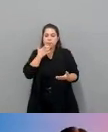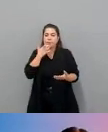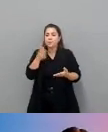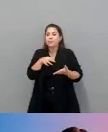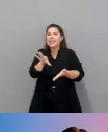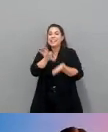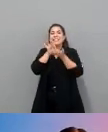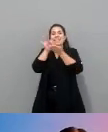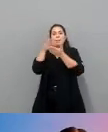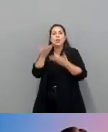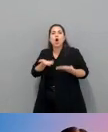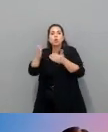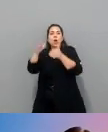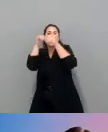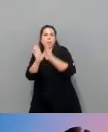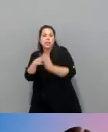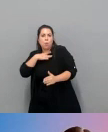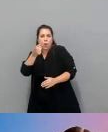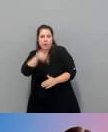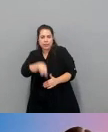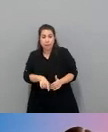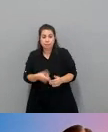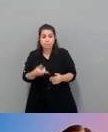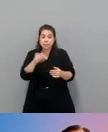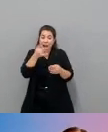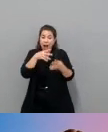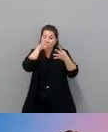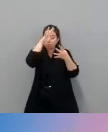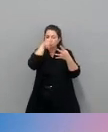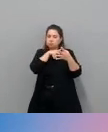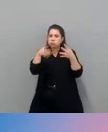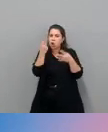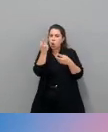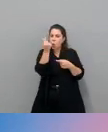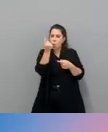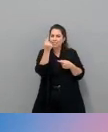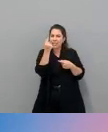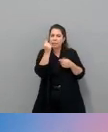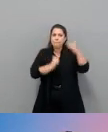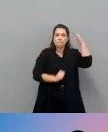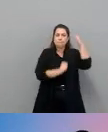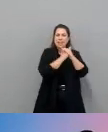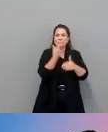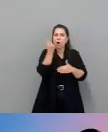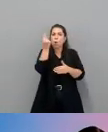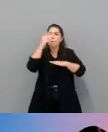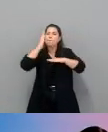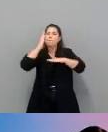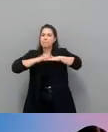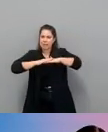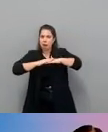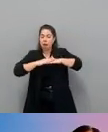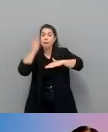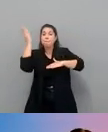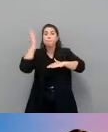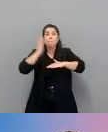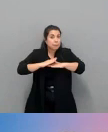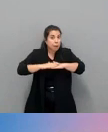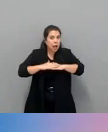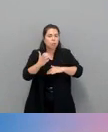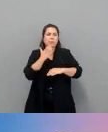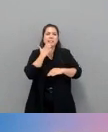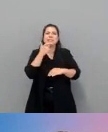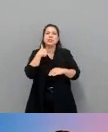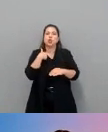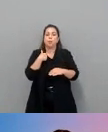domicilio. Y entonces hay unas cuantías máximas y unas cuantías mínimas, ¿vale? Las mínimas, es decir, si yo